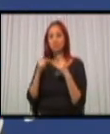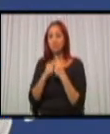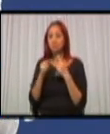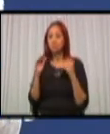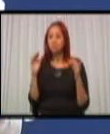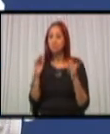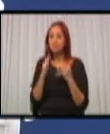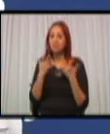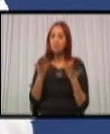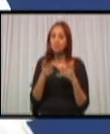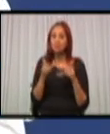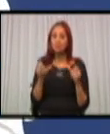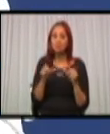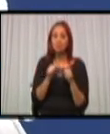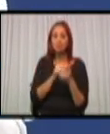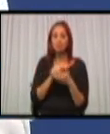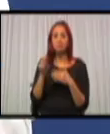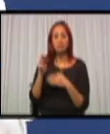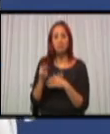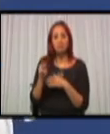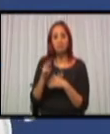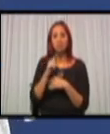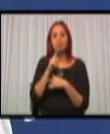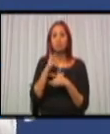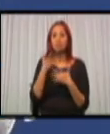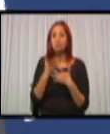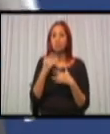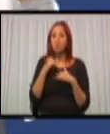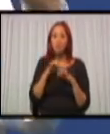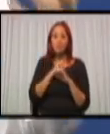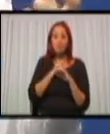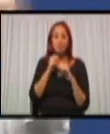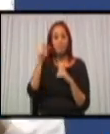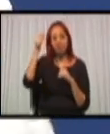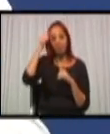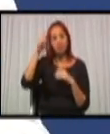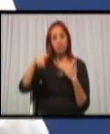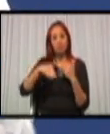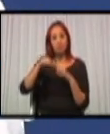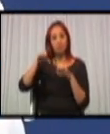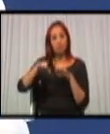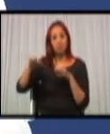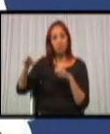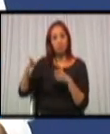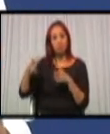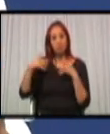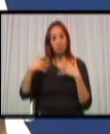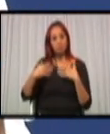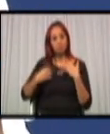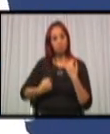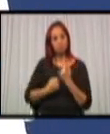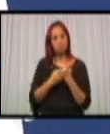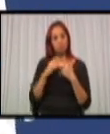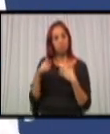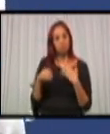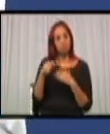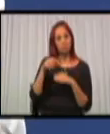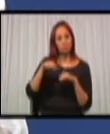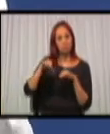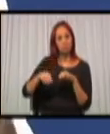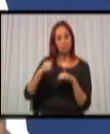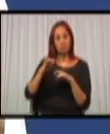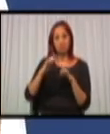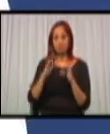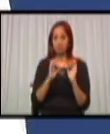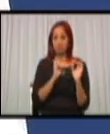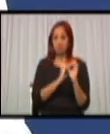del sector de Zamateo y no hemos gobernado para todo el cantón. Tenemos que gobernar para todo el cantón sin